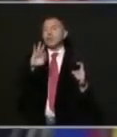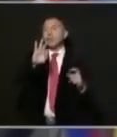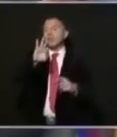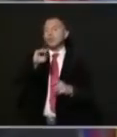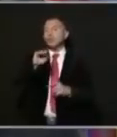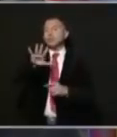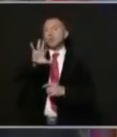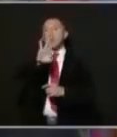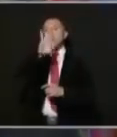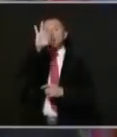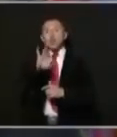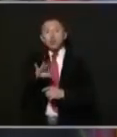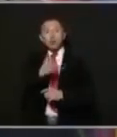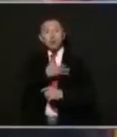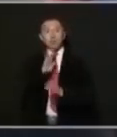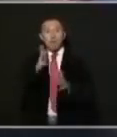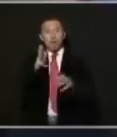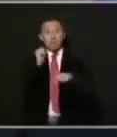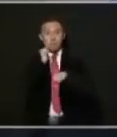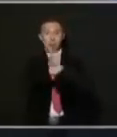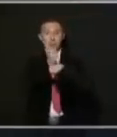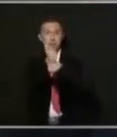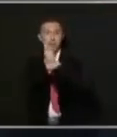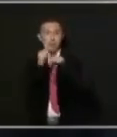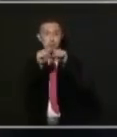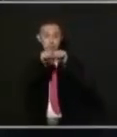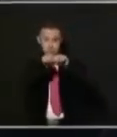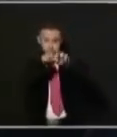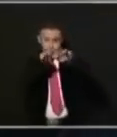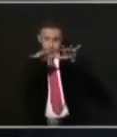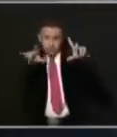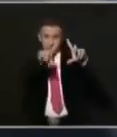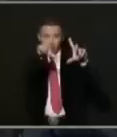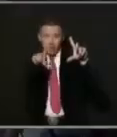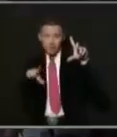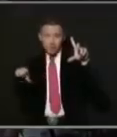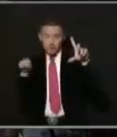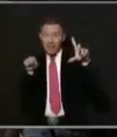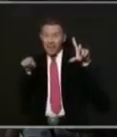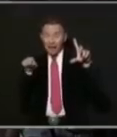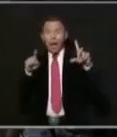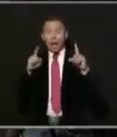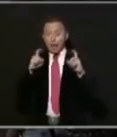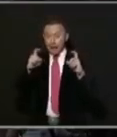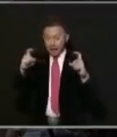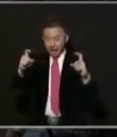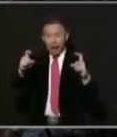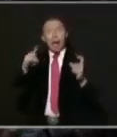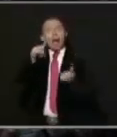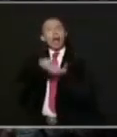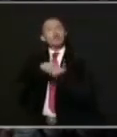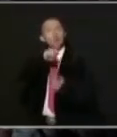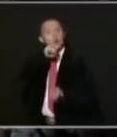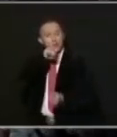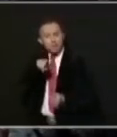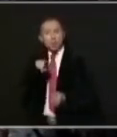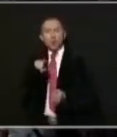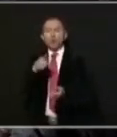del territorio. Y por esas líneas va a llegar el internet, que va a